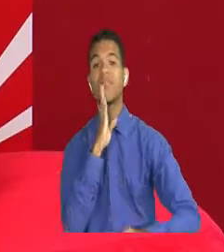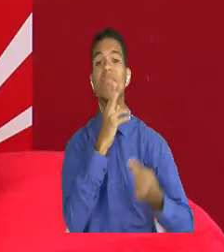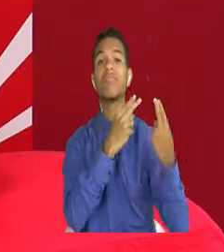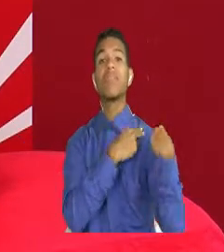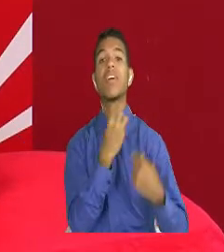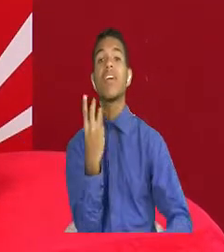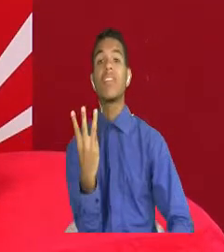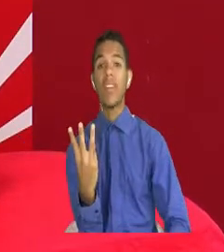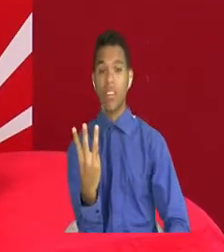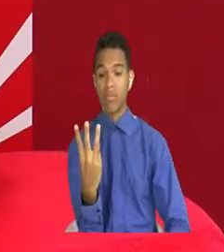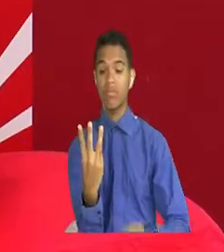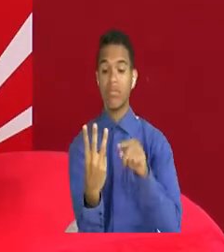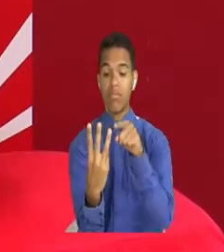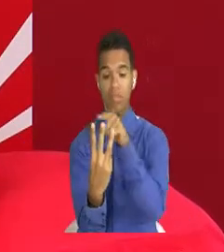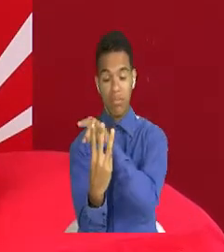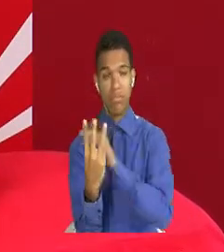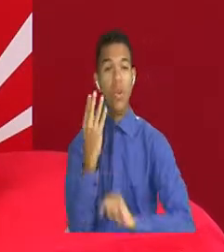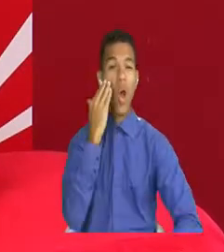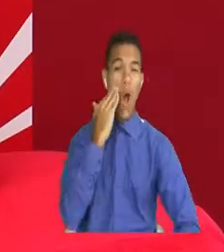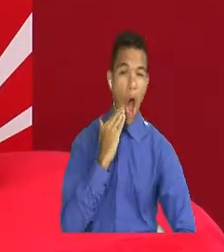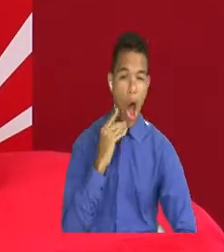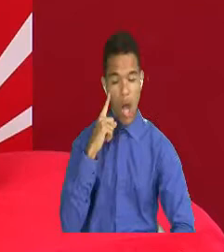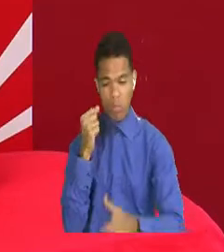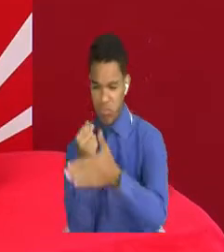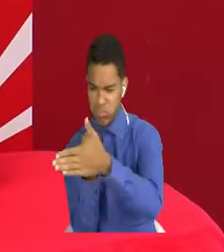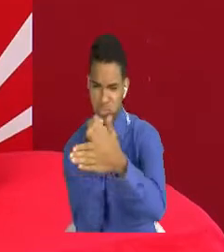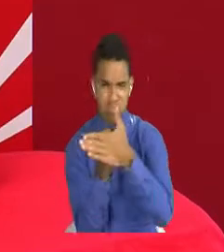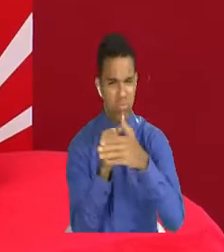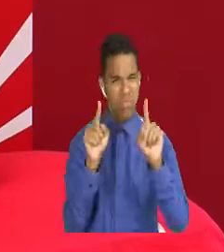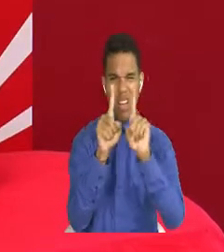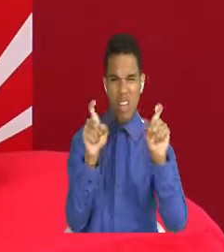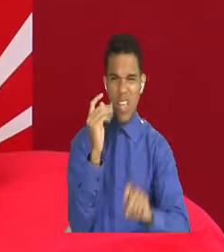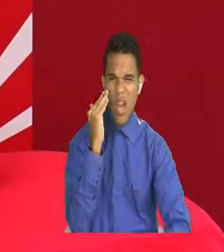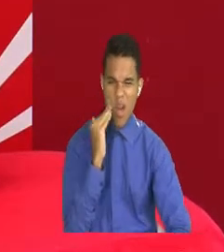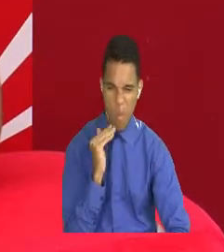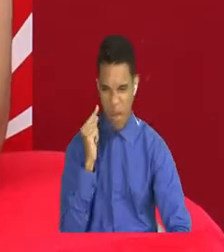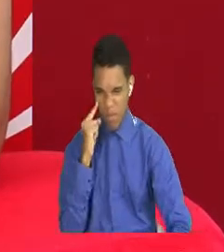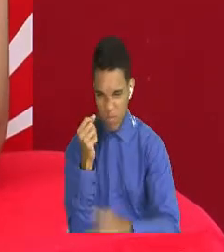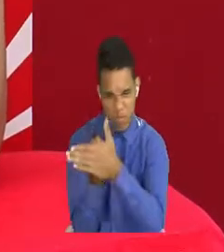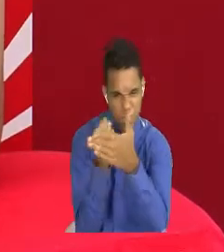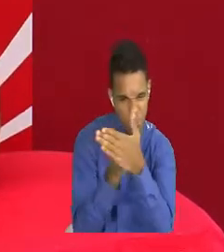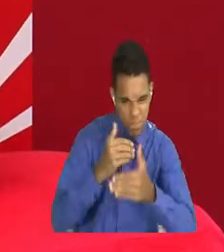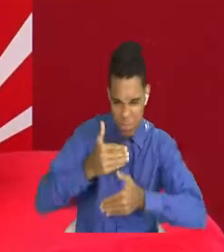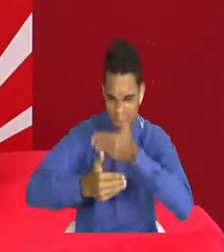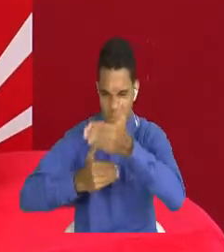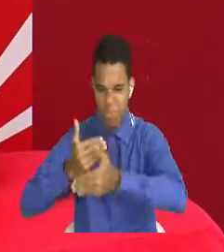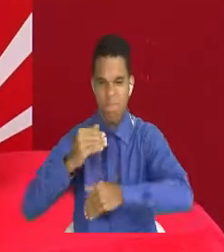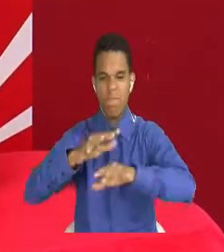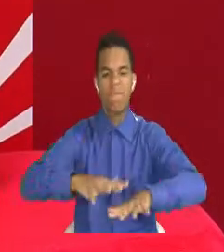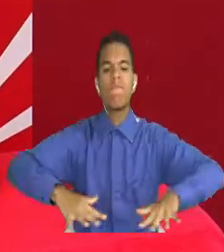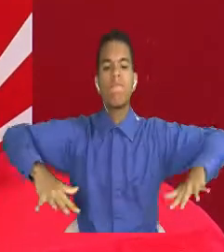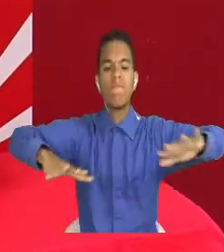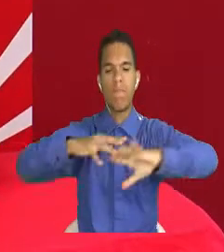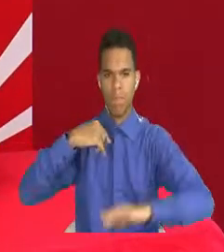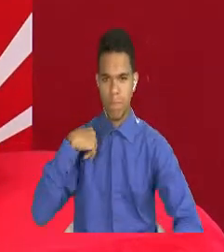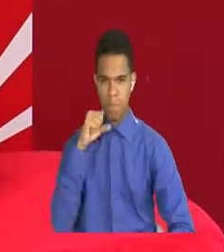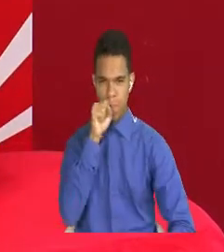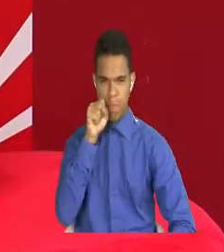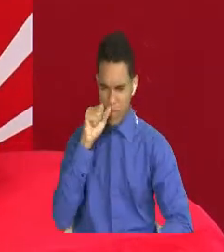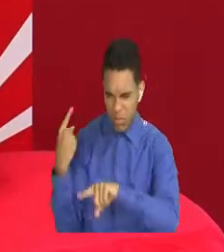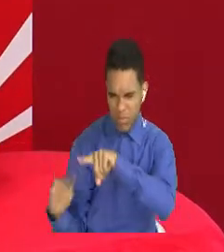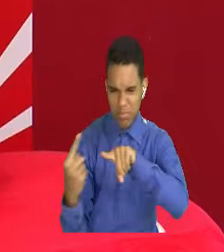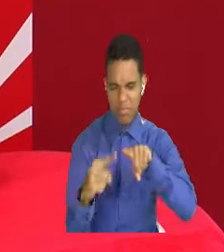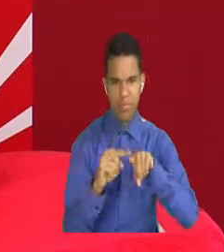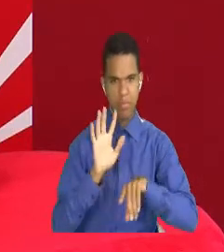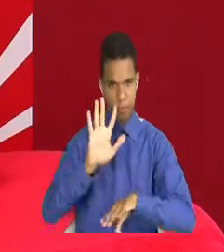y jóvenes que han luchado por la juventud, por el desarrollo y por diferentes pilares en Barranca Bermeja, que más adelante les voy a estar contando